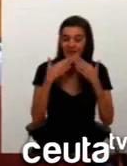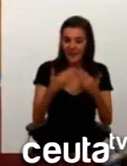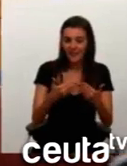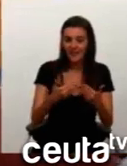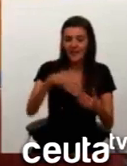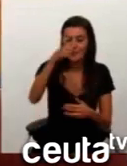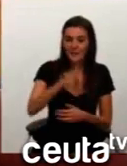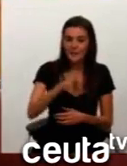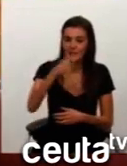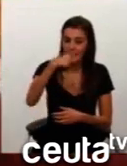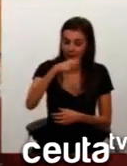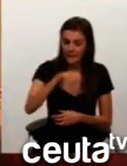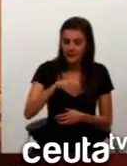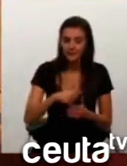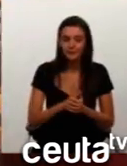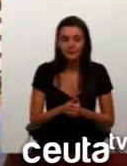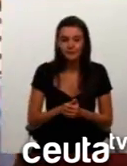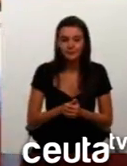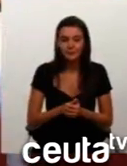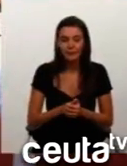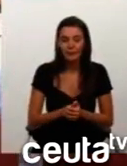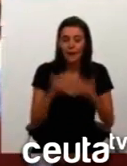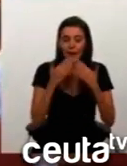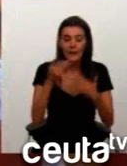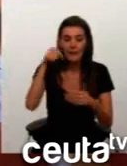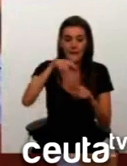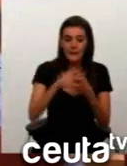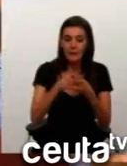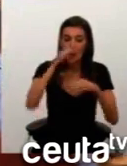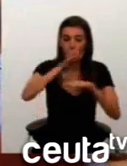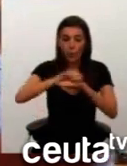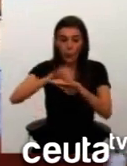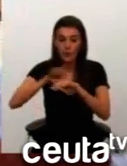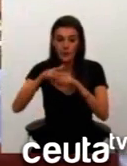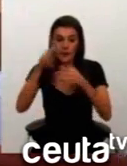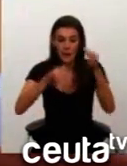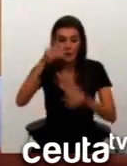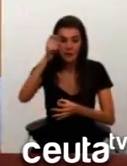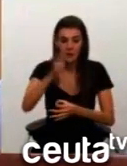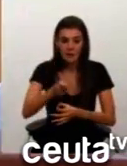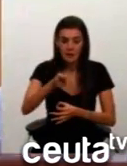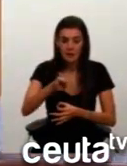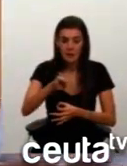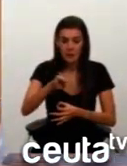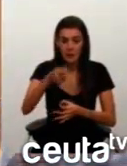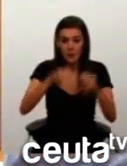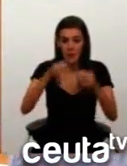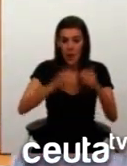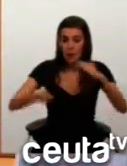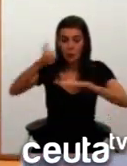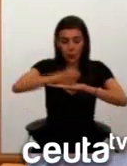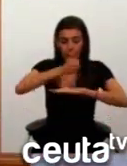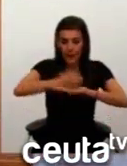Gracias, señor presidente. Pues en este caso se trata de cumplir con una sentencia del Tribunal